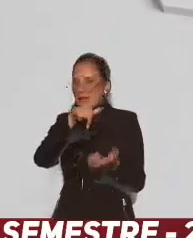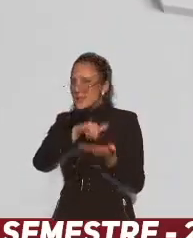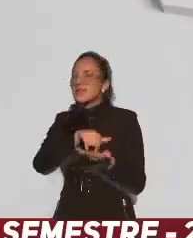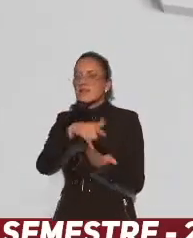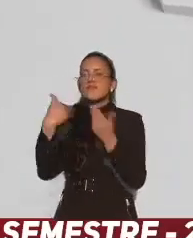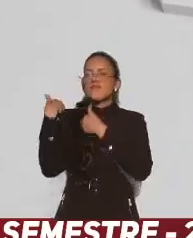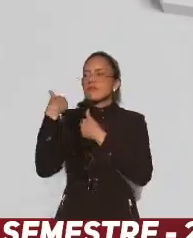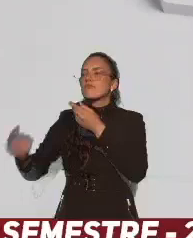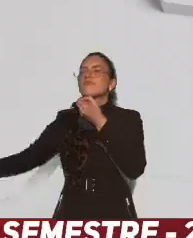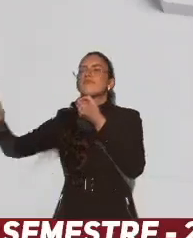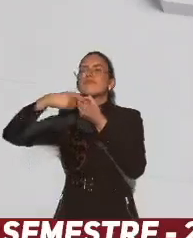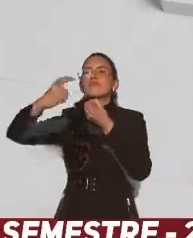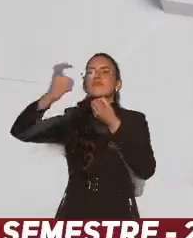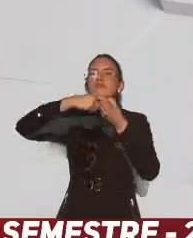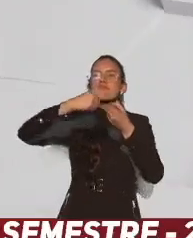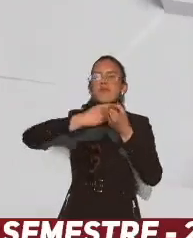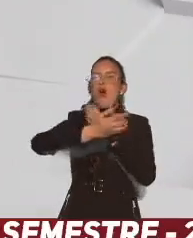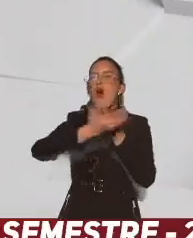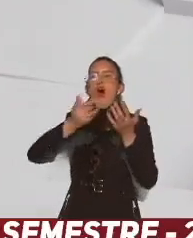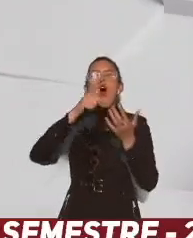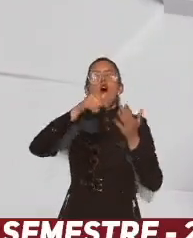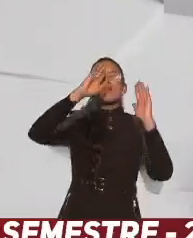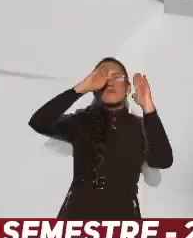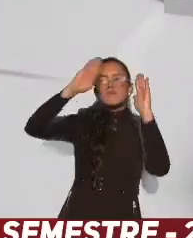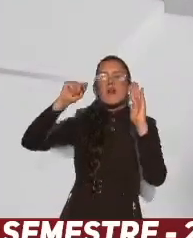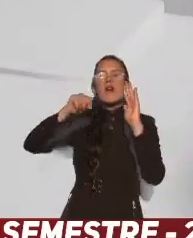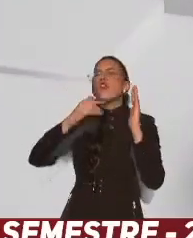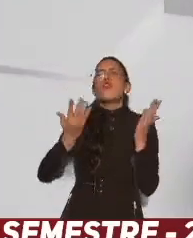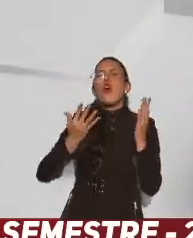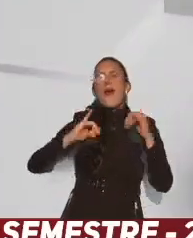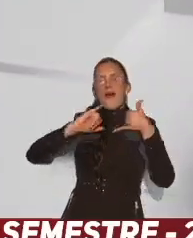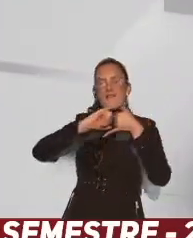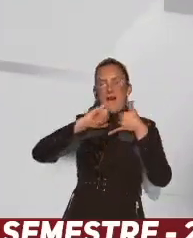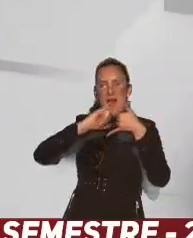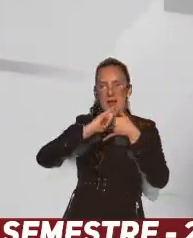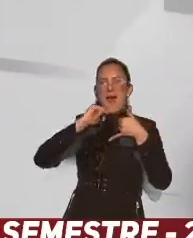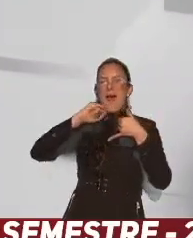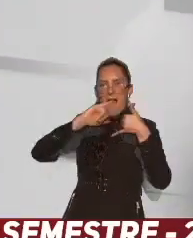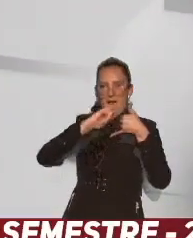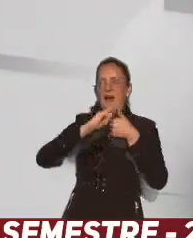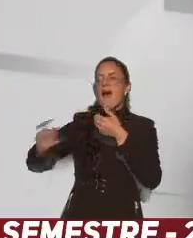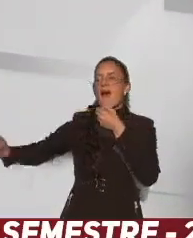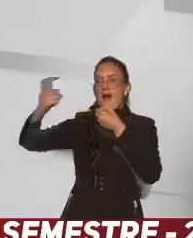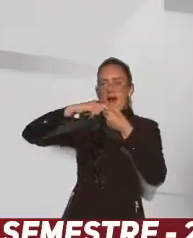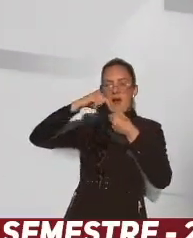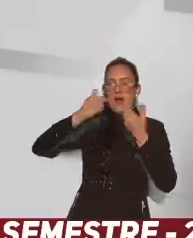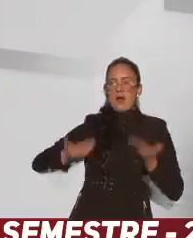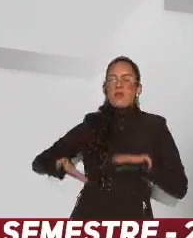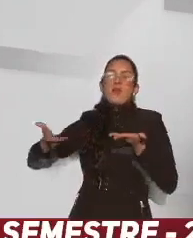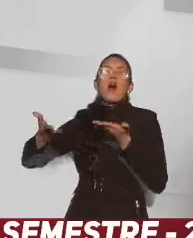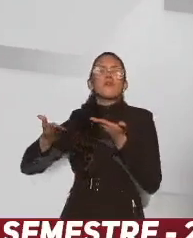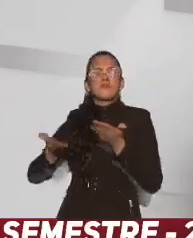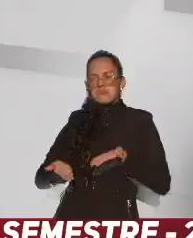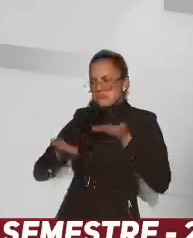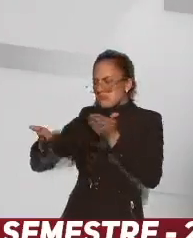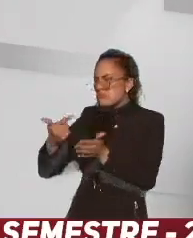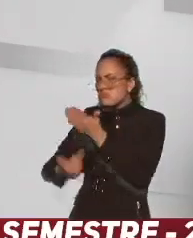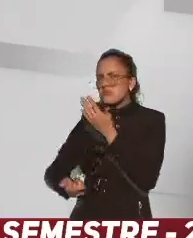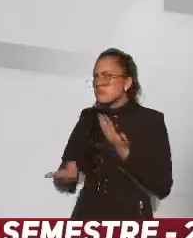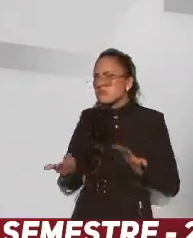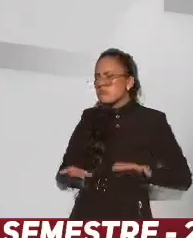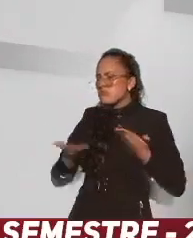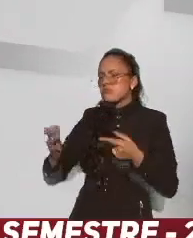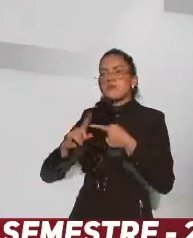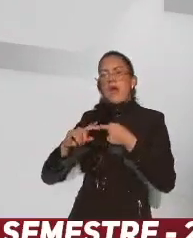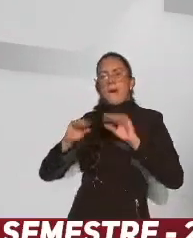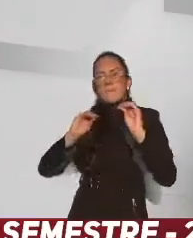la Caja de Compensación Familiar, CAFAN. ¿Qué les ofrece esto a nuestros soldados? Les ofrece capacitación, les